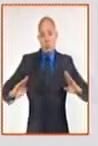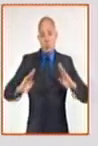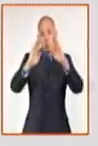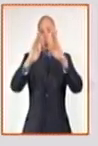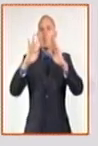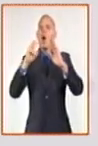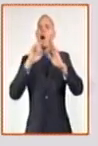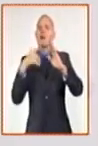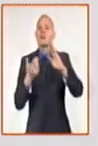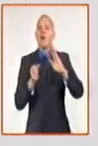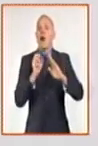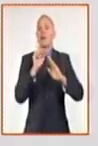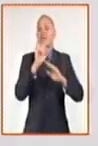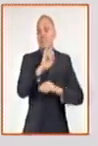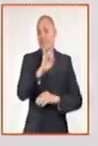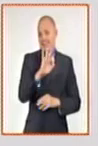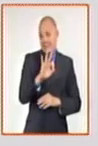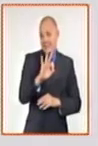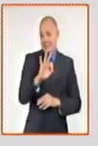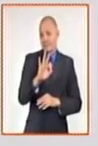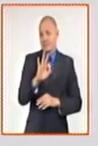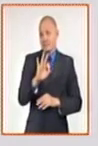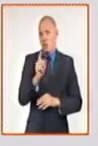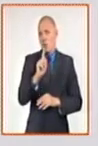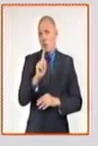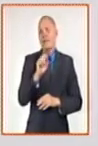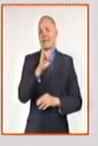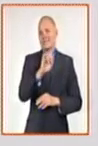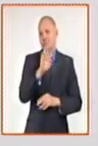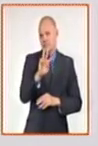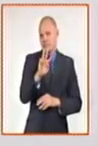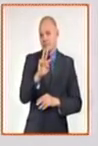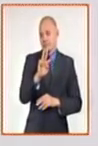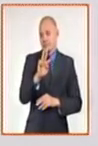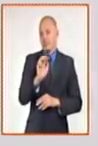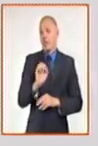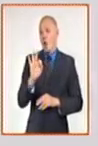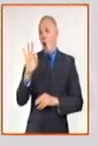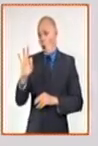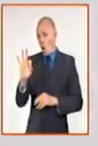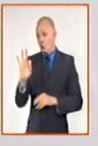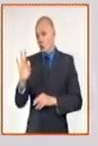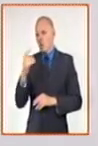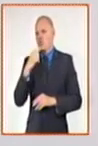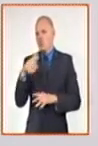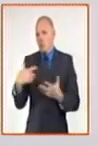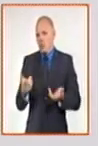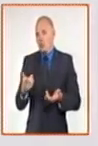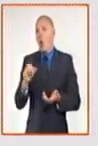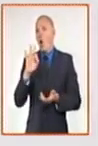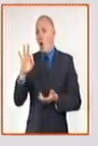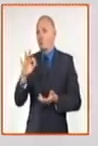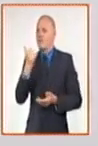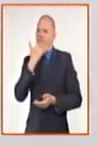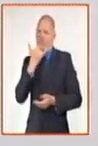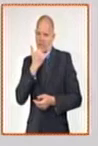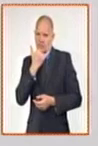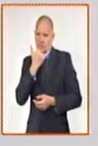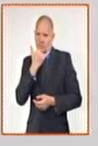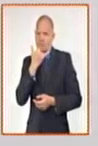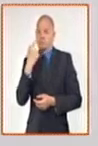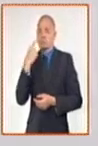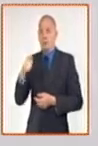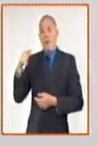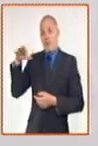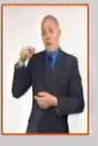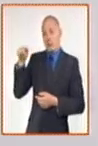fuera de servicio en estos momentos, 6 en la provincia de Pinar del Río y 2 en la provincia de Artemisa. Quiere decir que ya tenemos prácticamente la red de